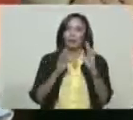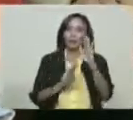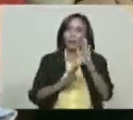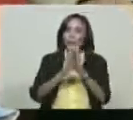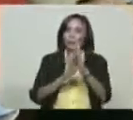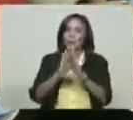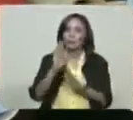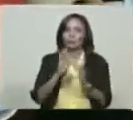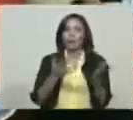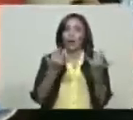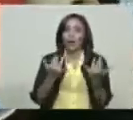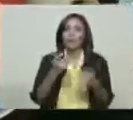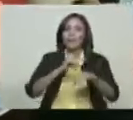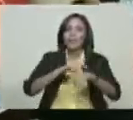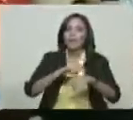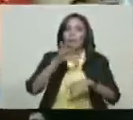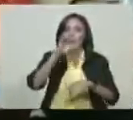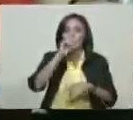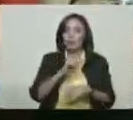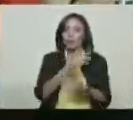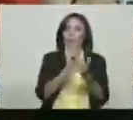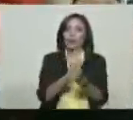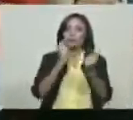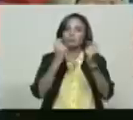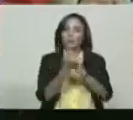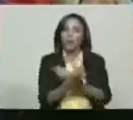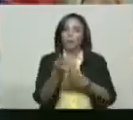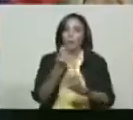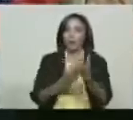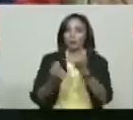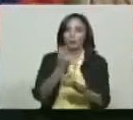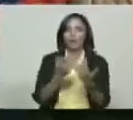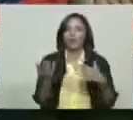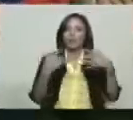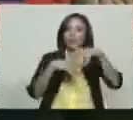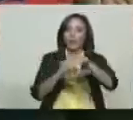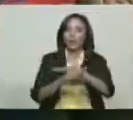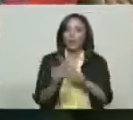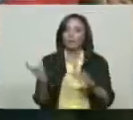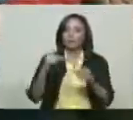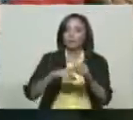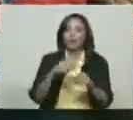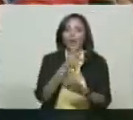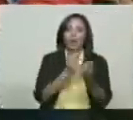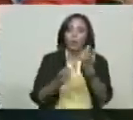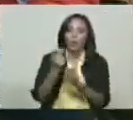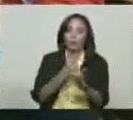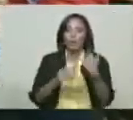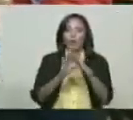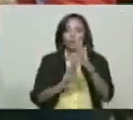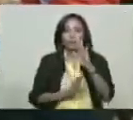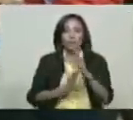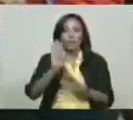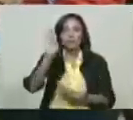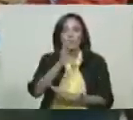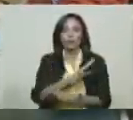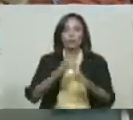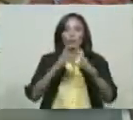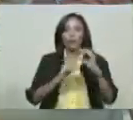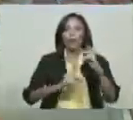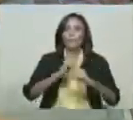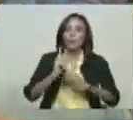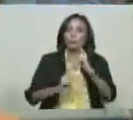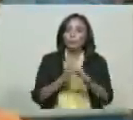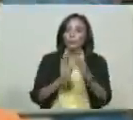menos en 5 años, para la recuperación integral del país en su economía, para el crecimiento de las fuerzas